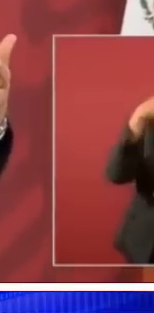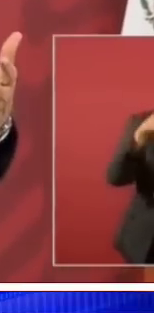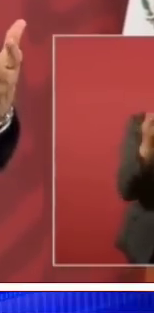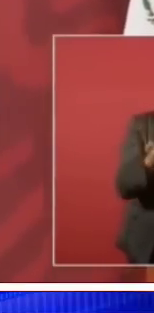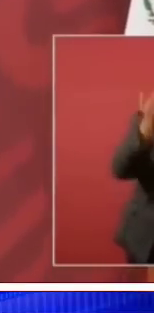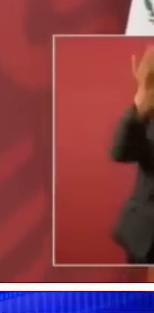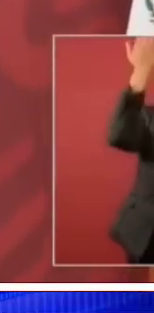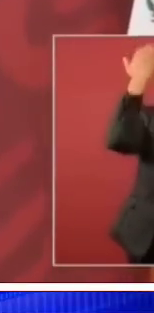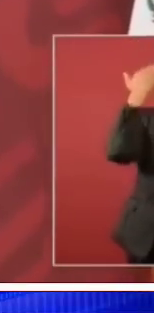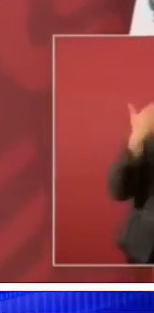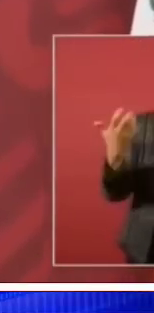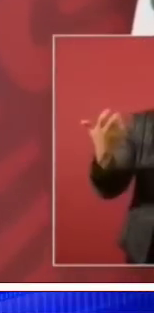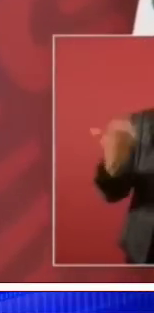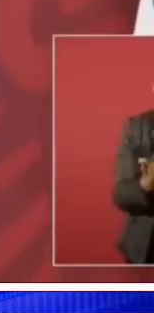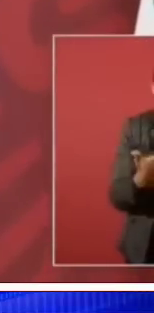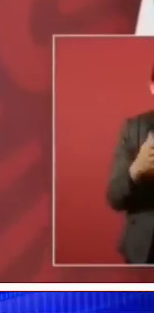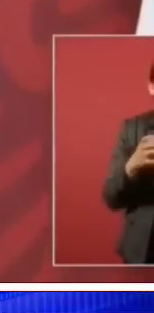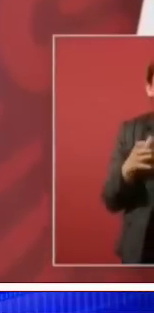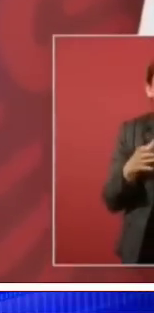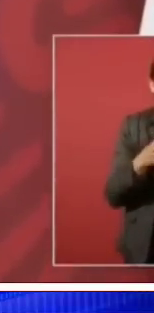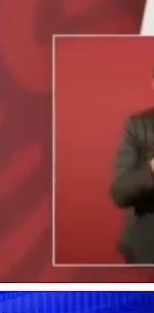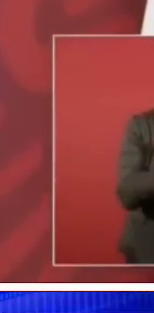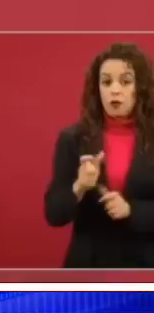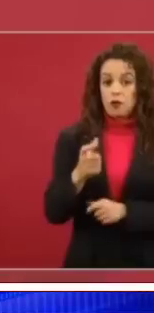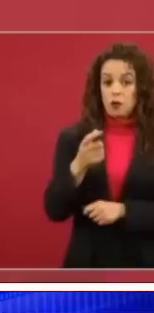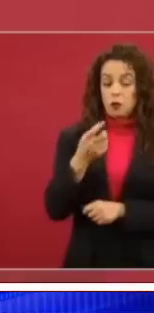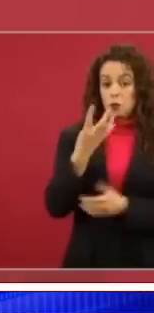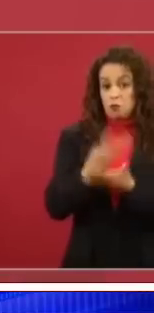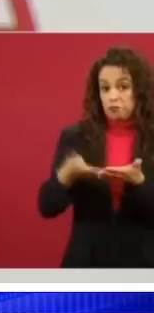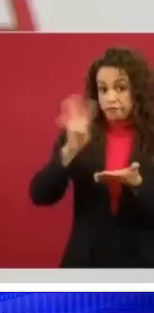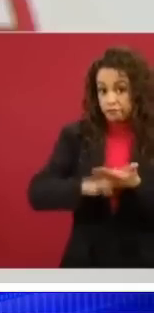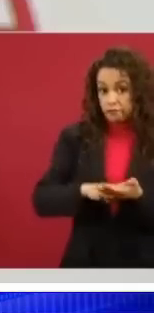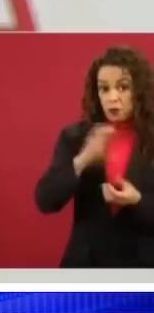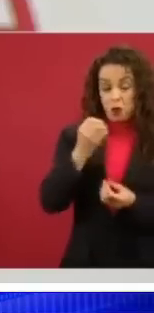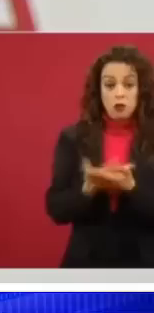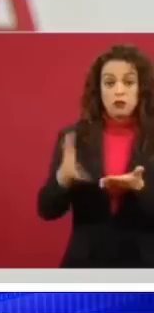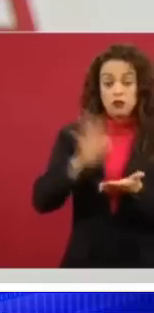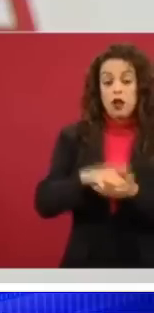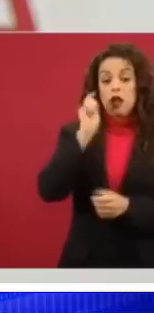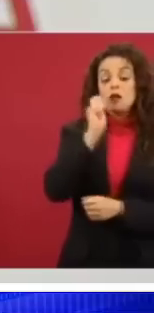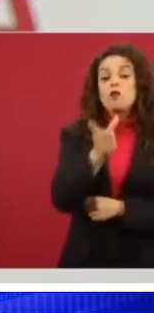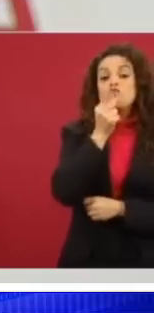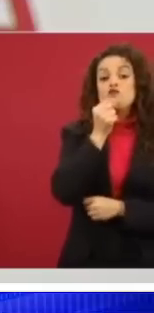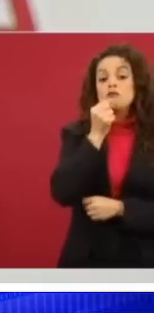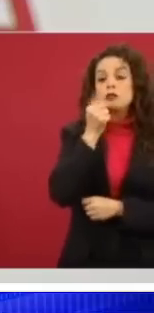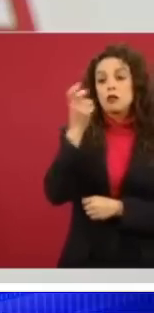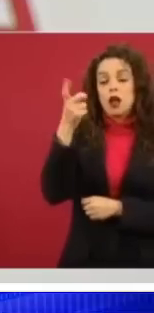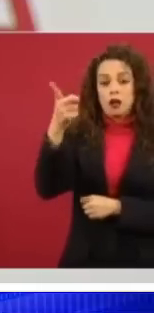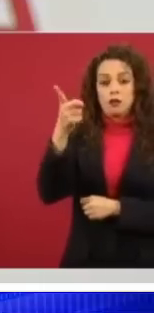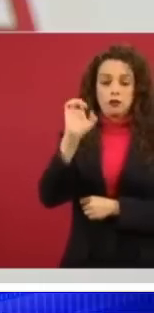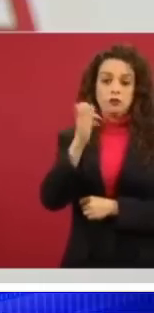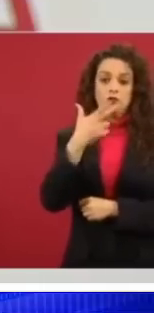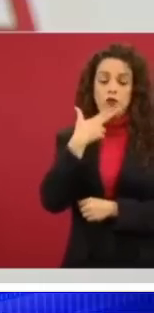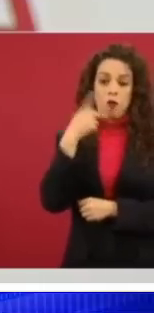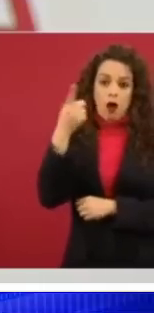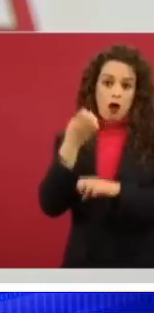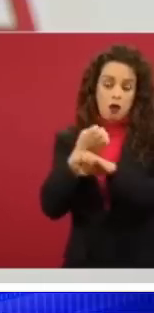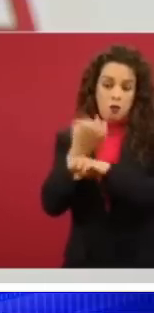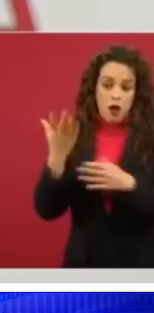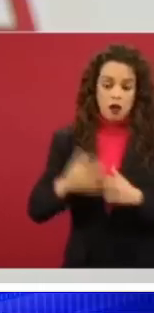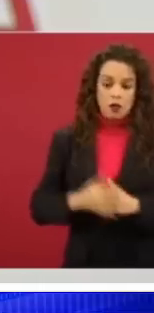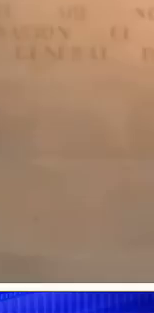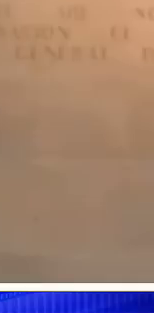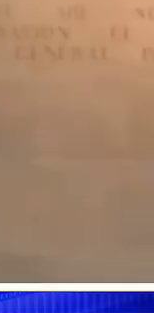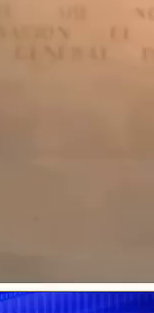ni a Diego sinué ni a los panistas del yunque que tienen el control en la entidad Pero bueno así las cosas Ahí